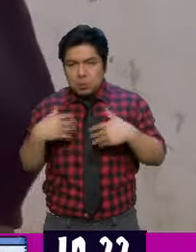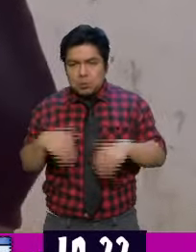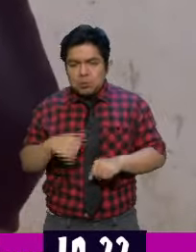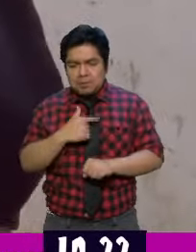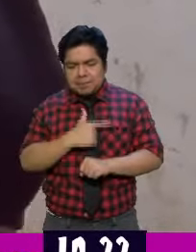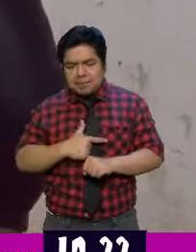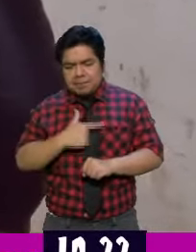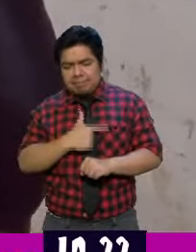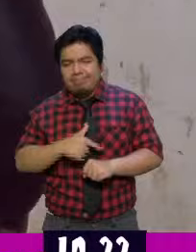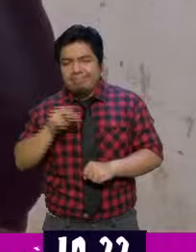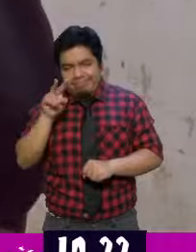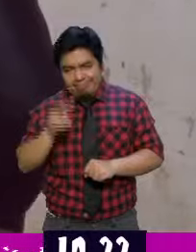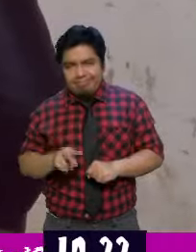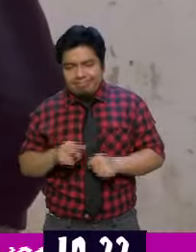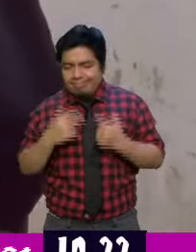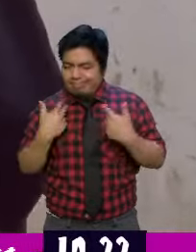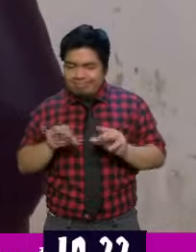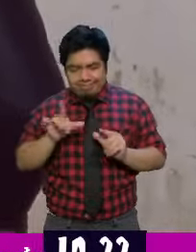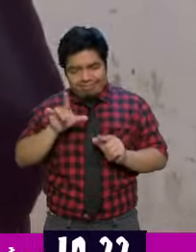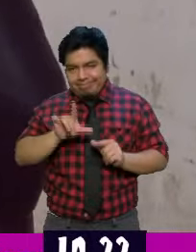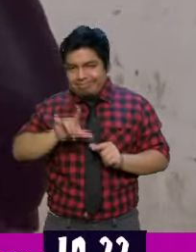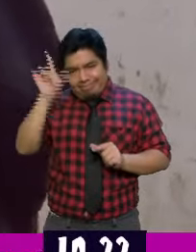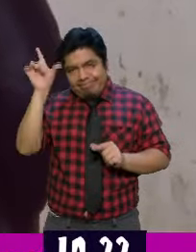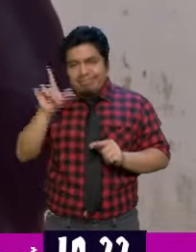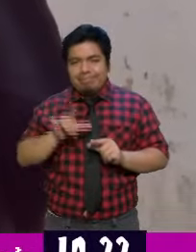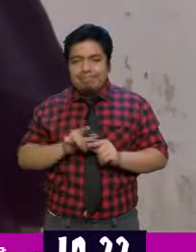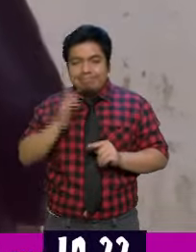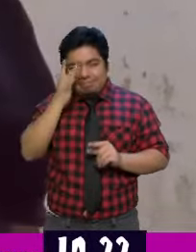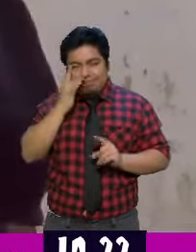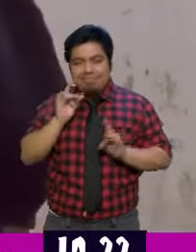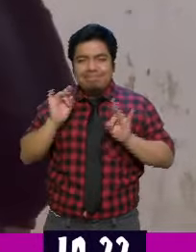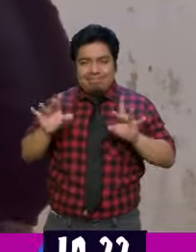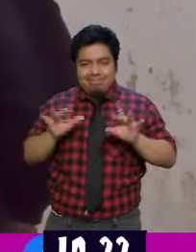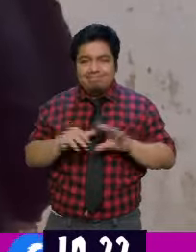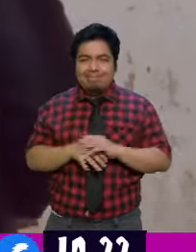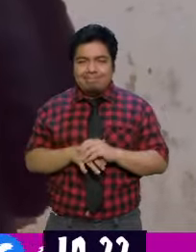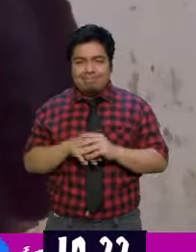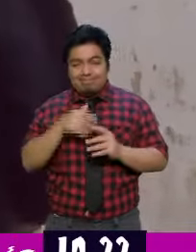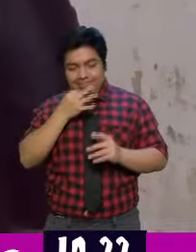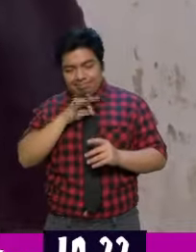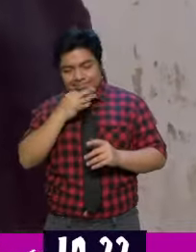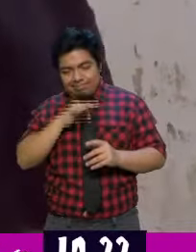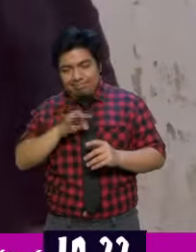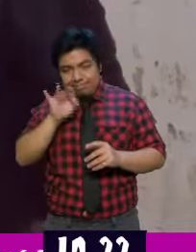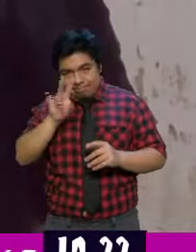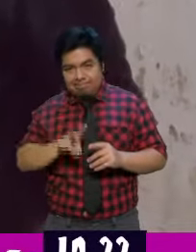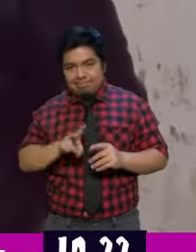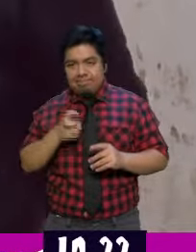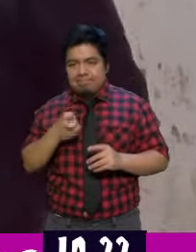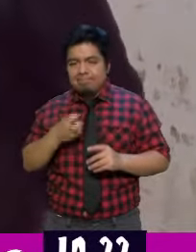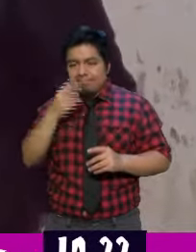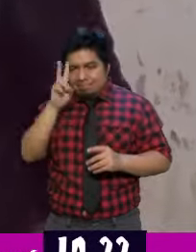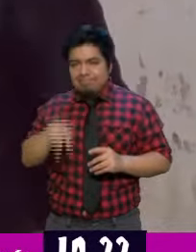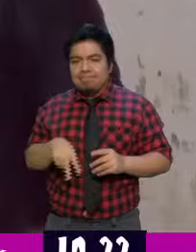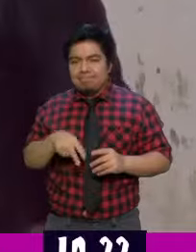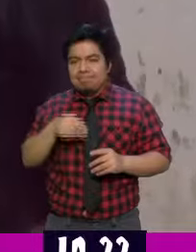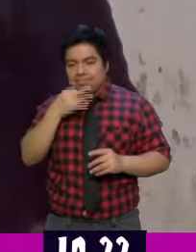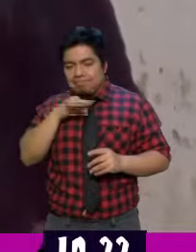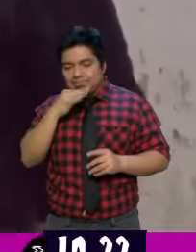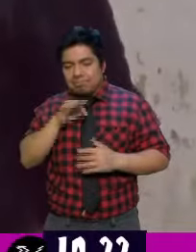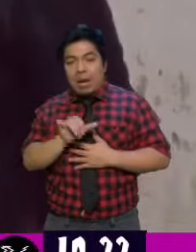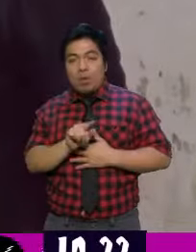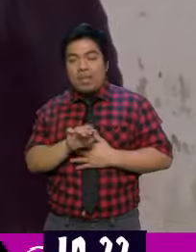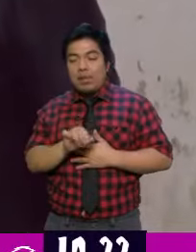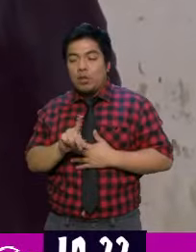ser una locura. Una locura, una fantasía. Una locura, una fiesta, porque esto sí yo se los puedo decir, los